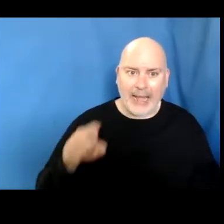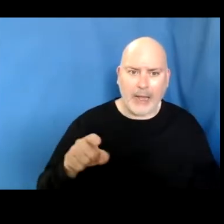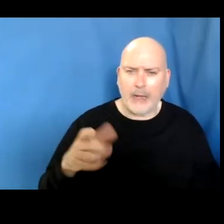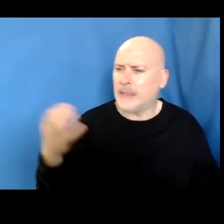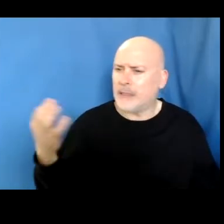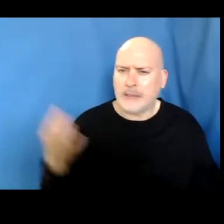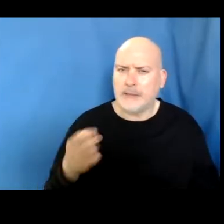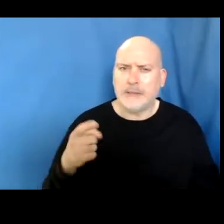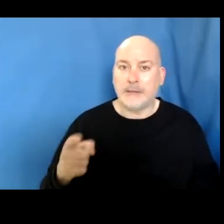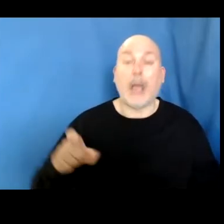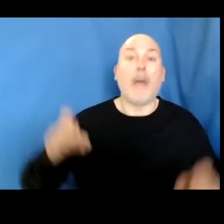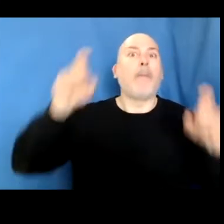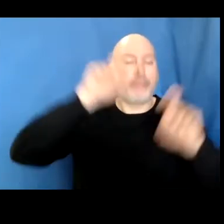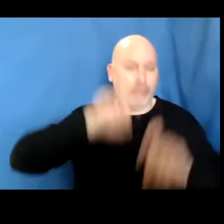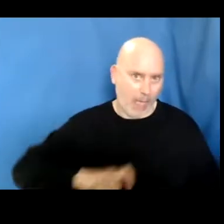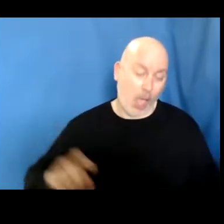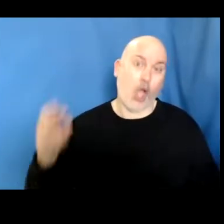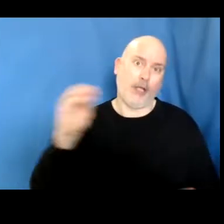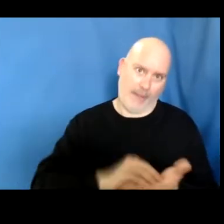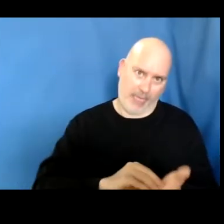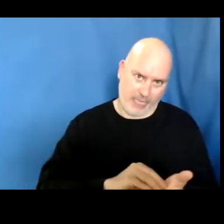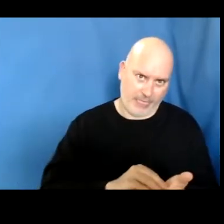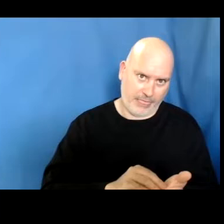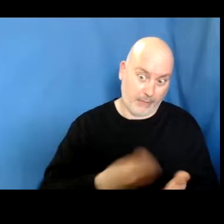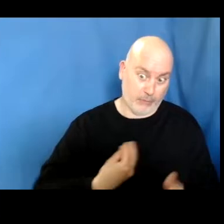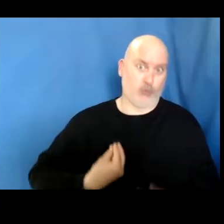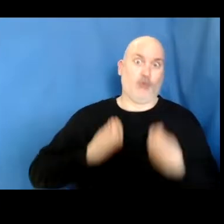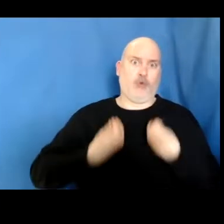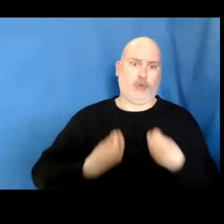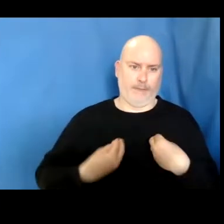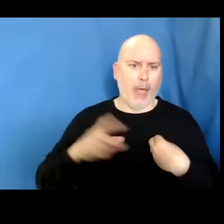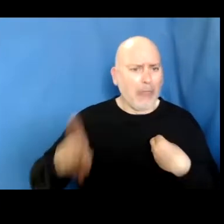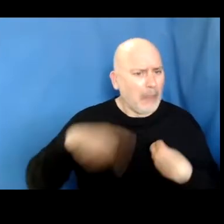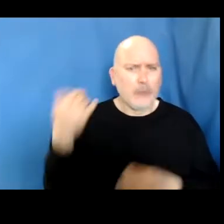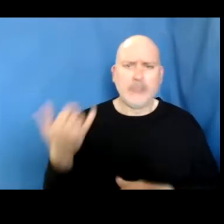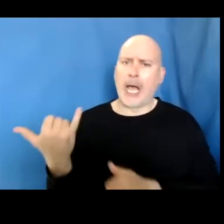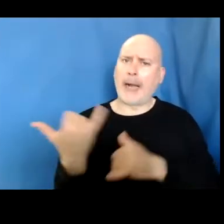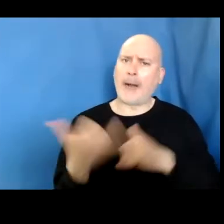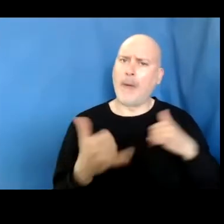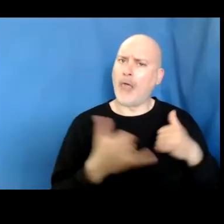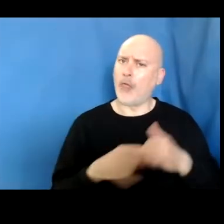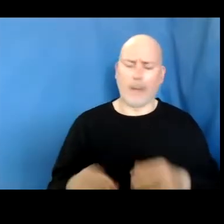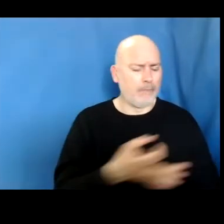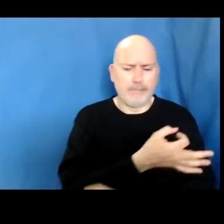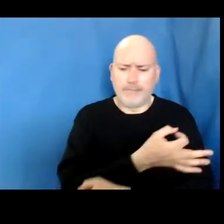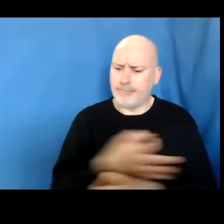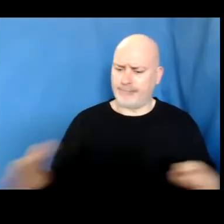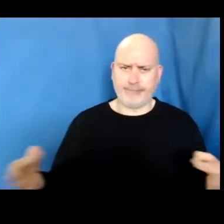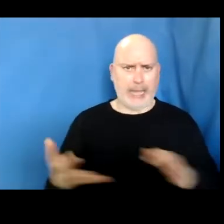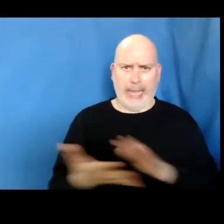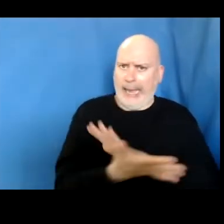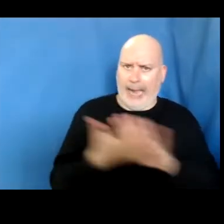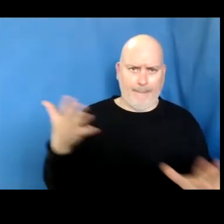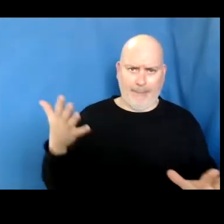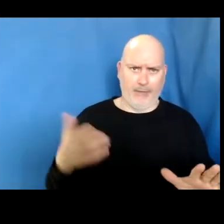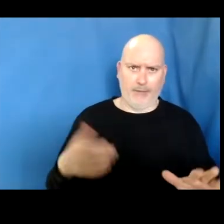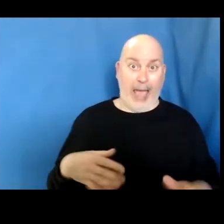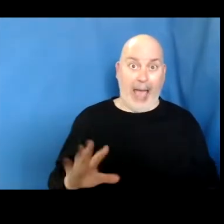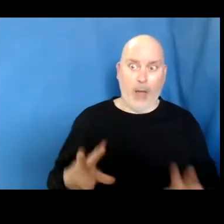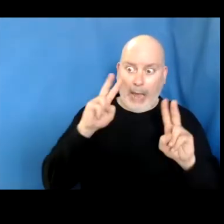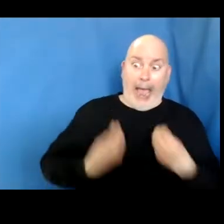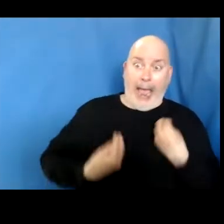desencadenando el llanto. La recuperación va a ser completa y rápida, aunque nos pueda parecer que no lo es